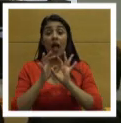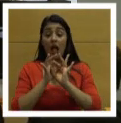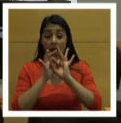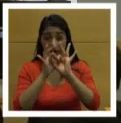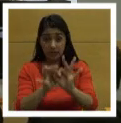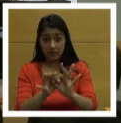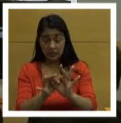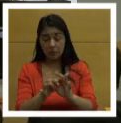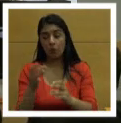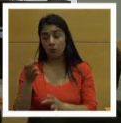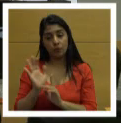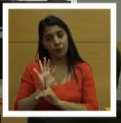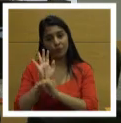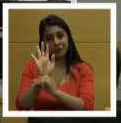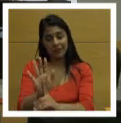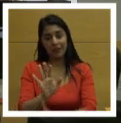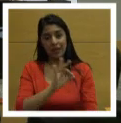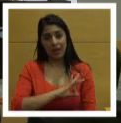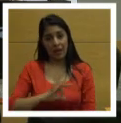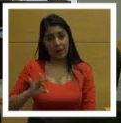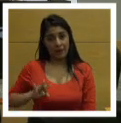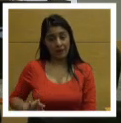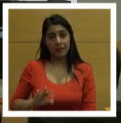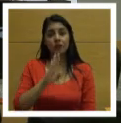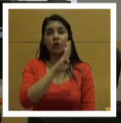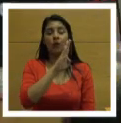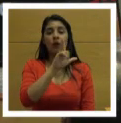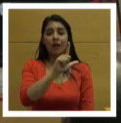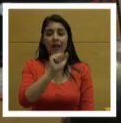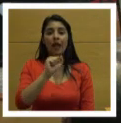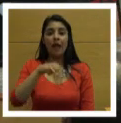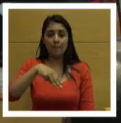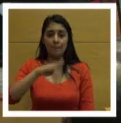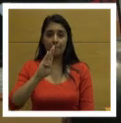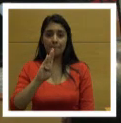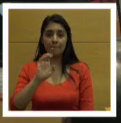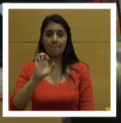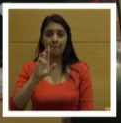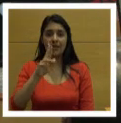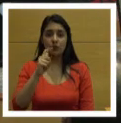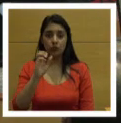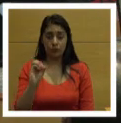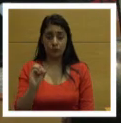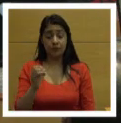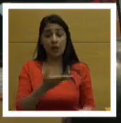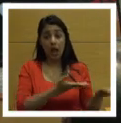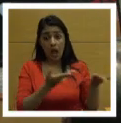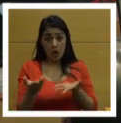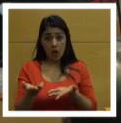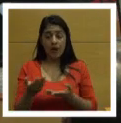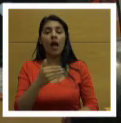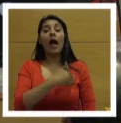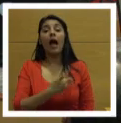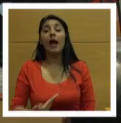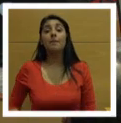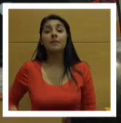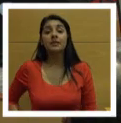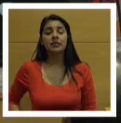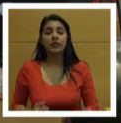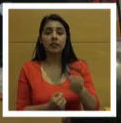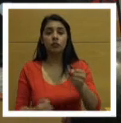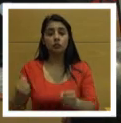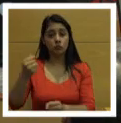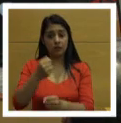Agradecemos por su intervención al ministro don Lamberto Cisternas. A continuación, dejamos con ustedes al presidente subrogante